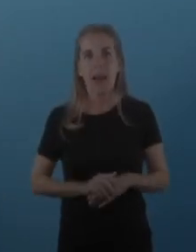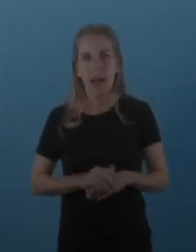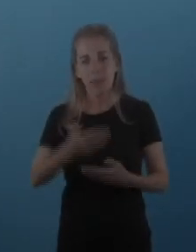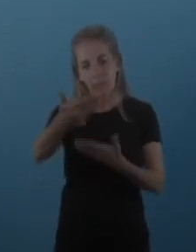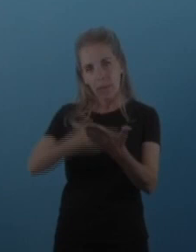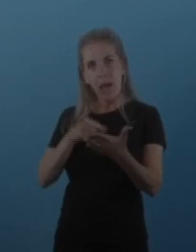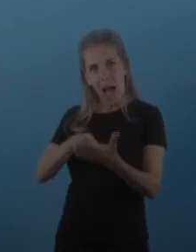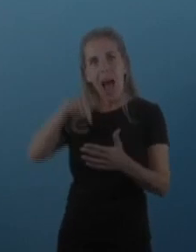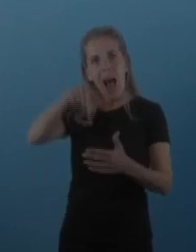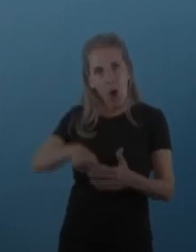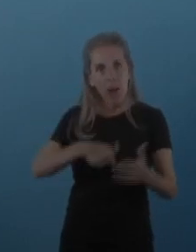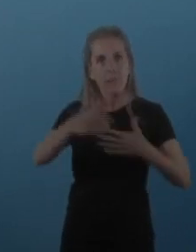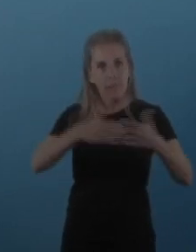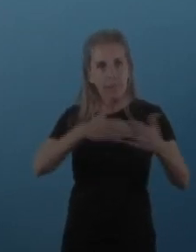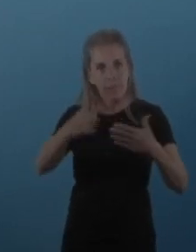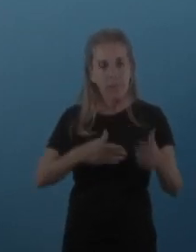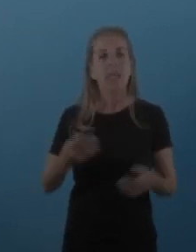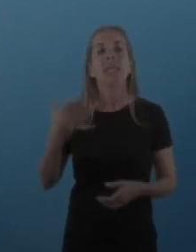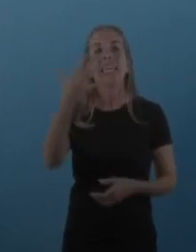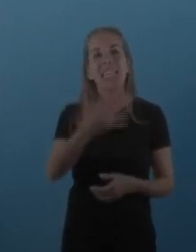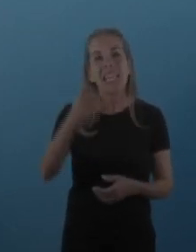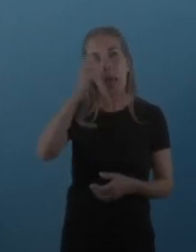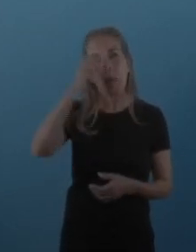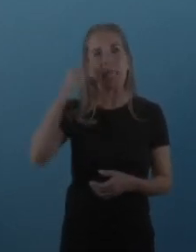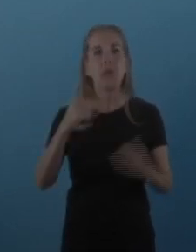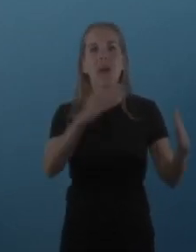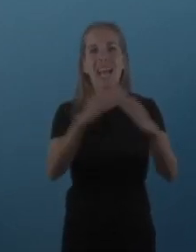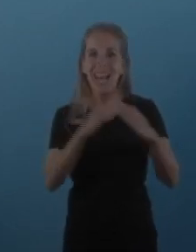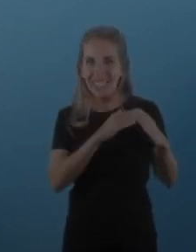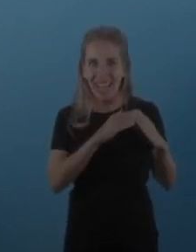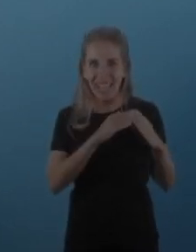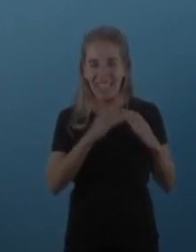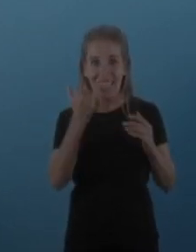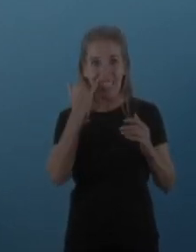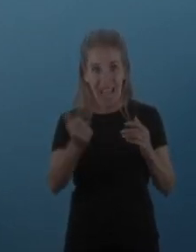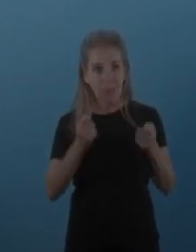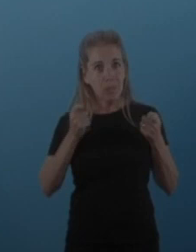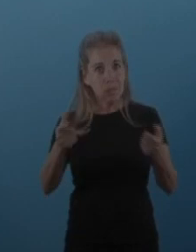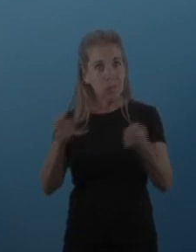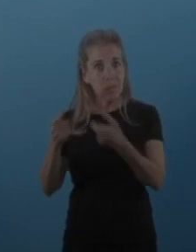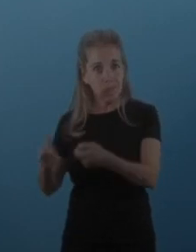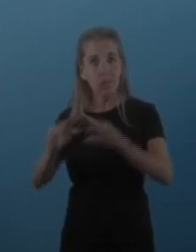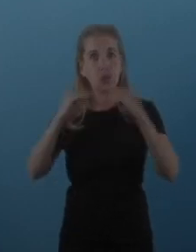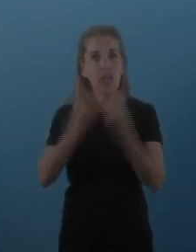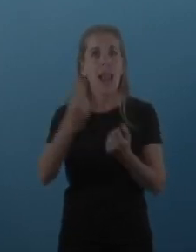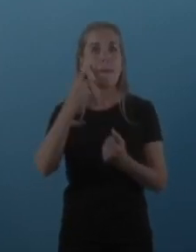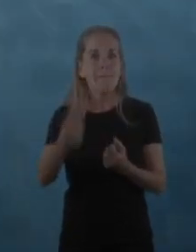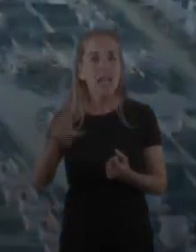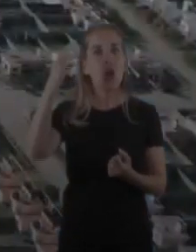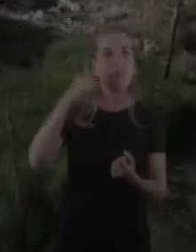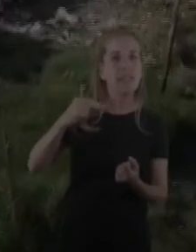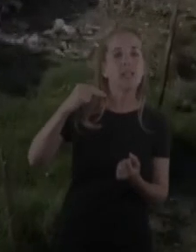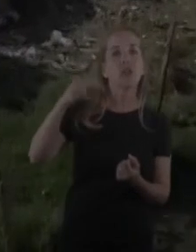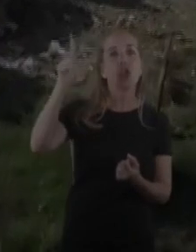ejecución 4.529 casas y donde ya se entregaron 1.988